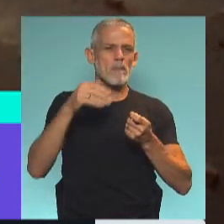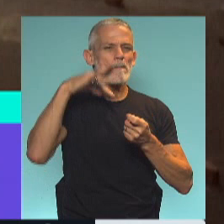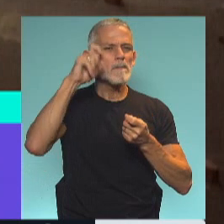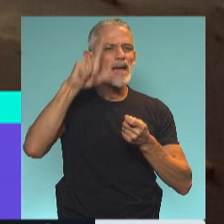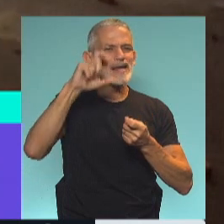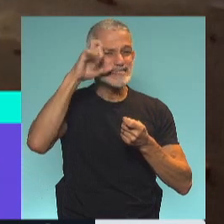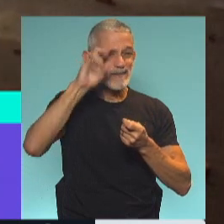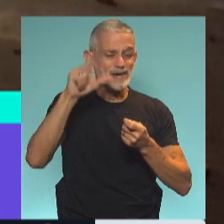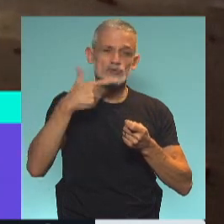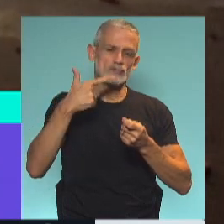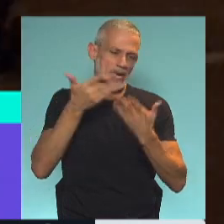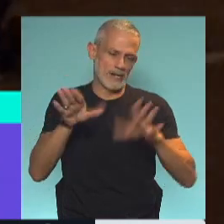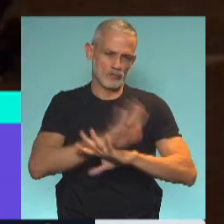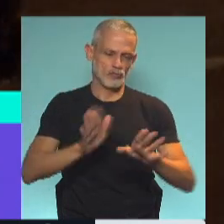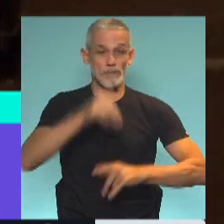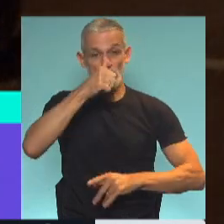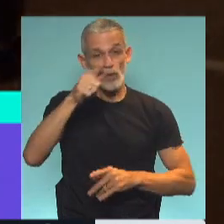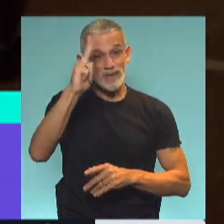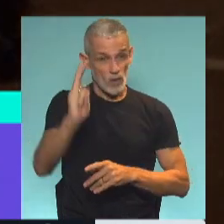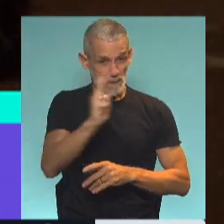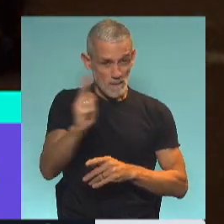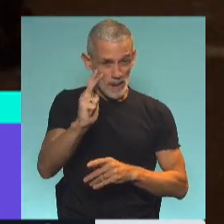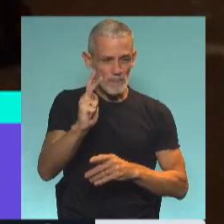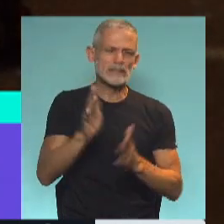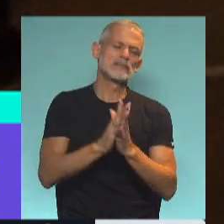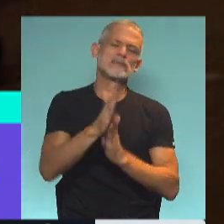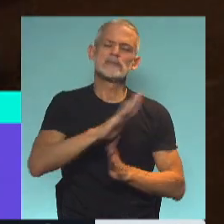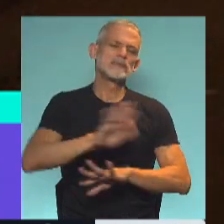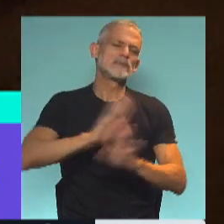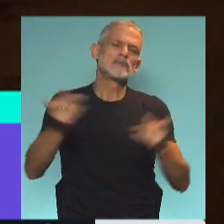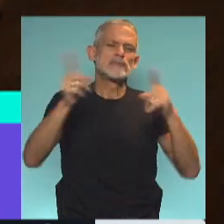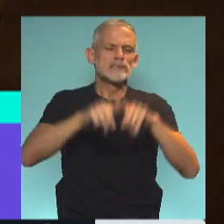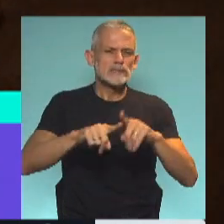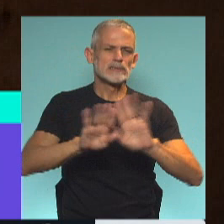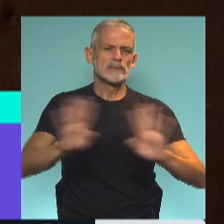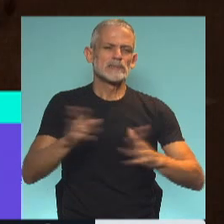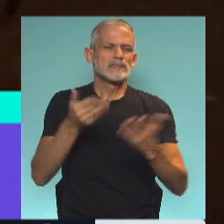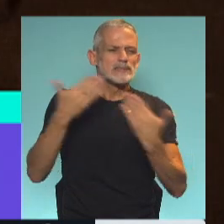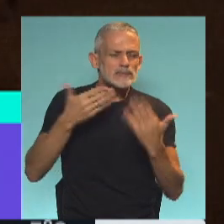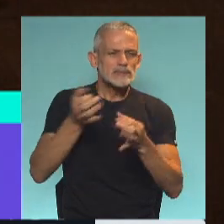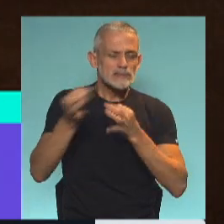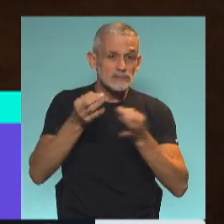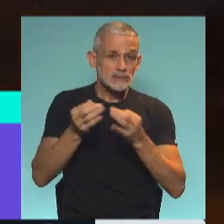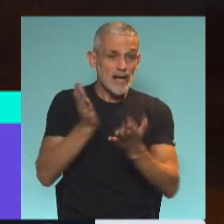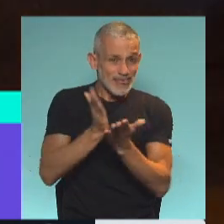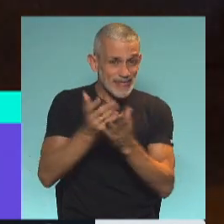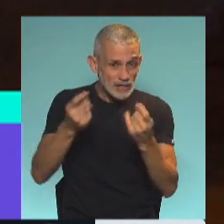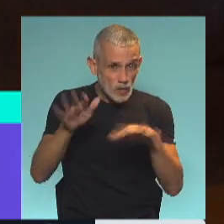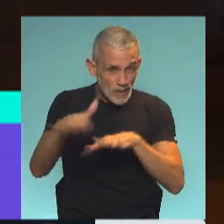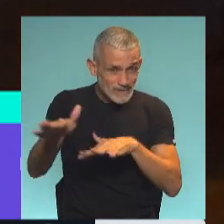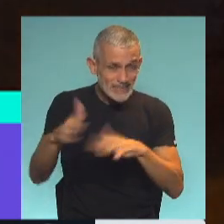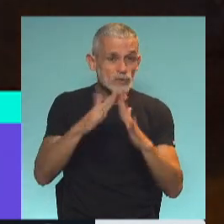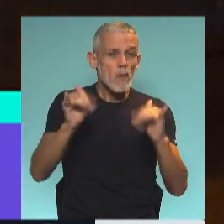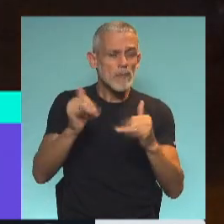Ángel Ceballos. Este domingo el Papa Francisco llamó al diálogo en Colombia y defendió el derecho a manifestarse